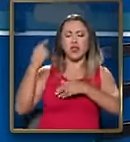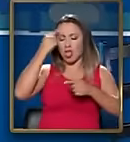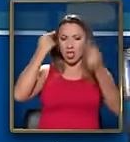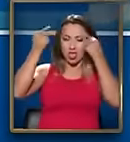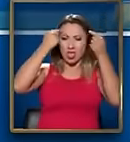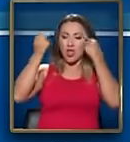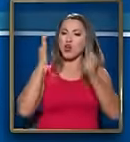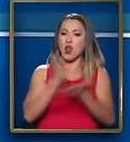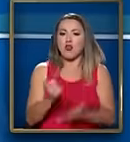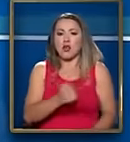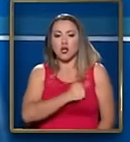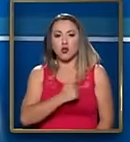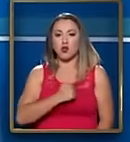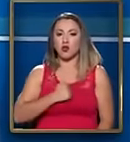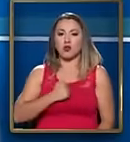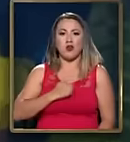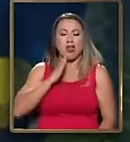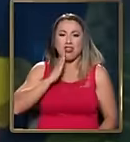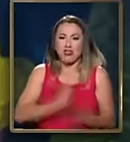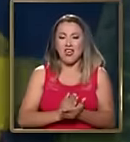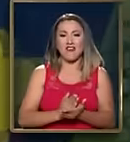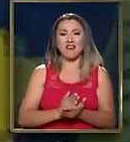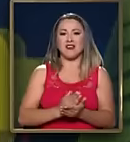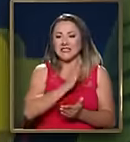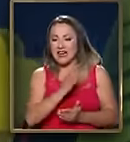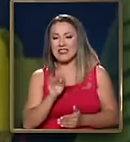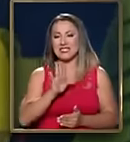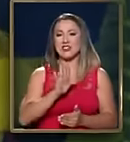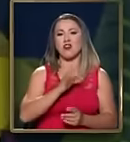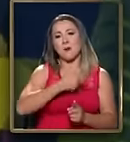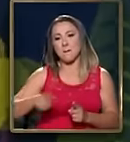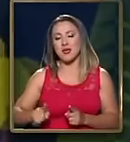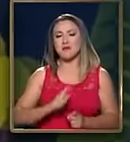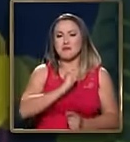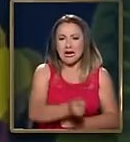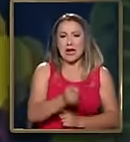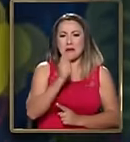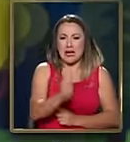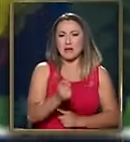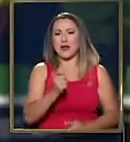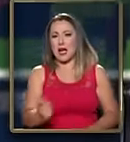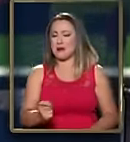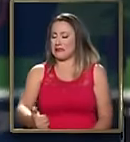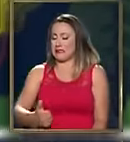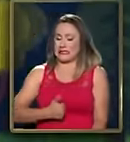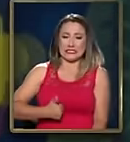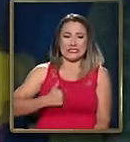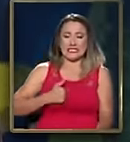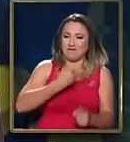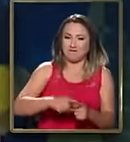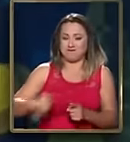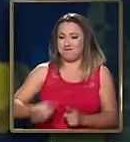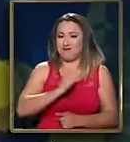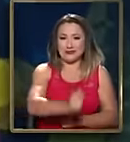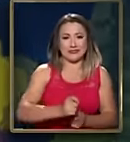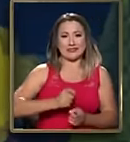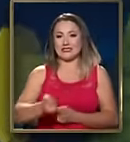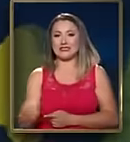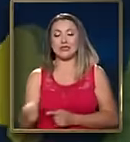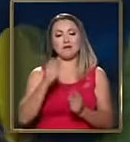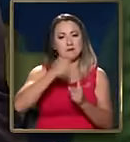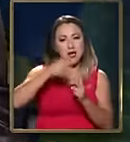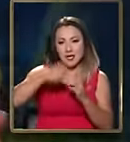que la tuve en un colegio católico. Y cada 5 de cada mes tenía que pagar la cuota religiosamente, weón. O las veces